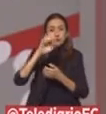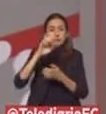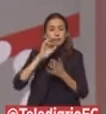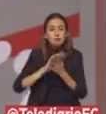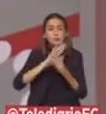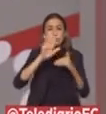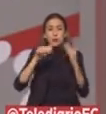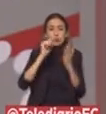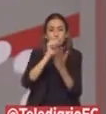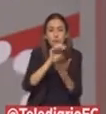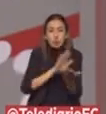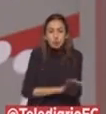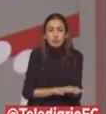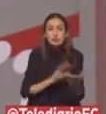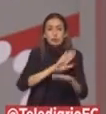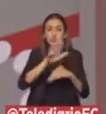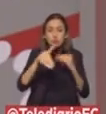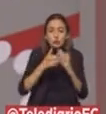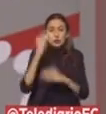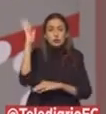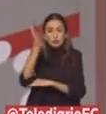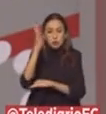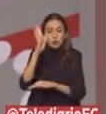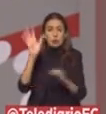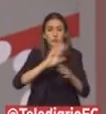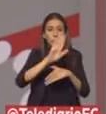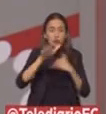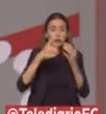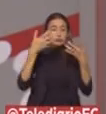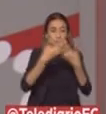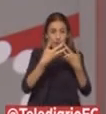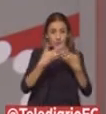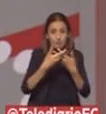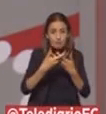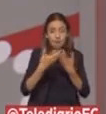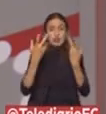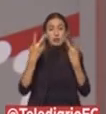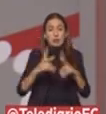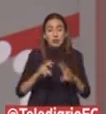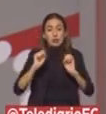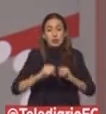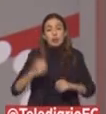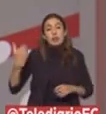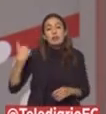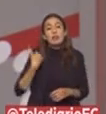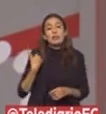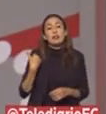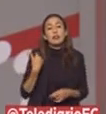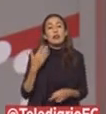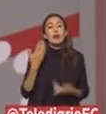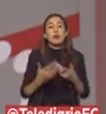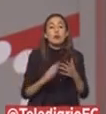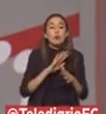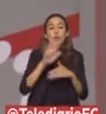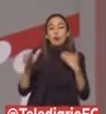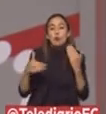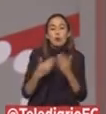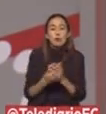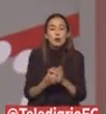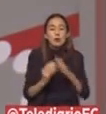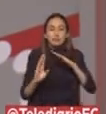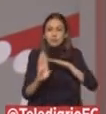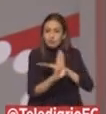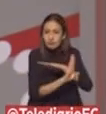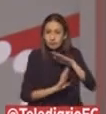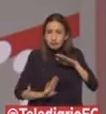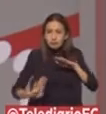etcétera y todos estos van a y tener vamos a encontrar que tienen niveles muy bajos